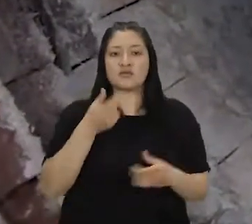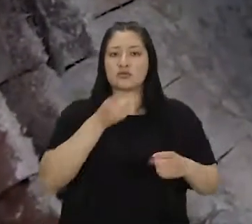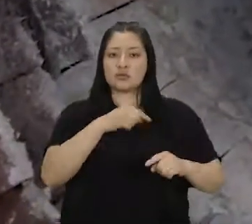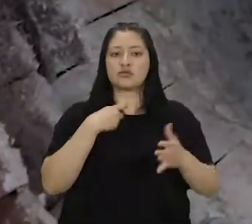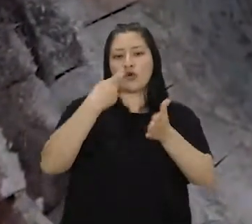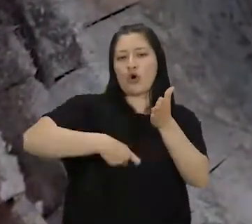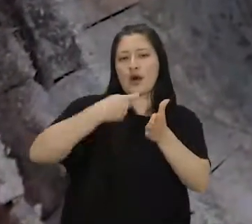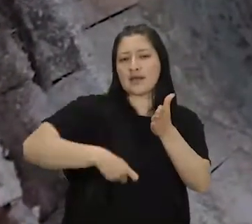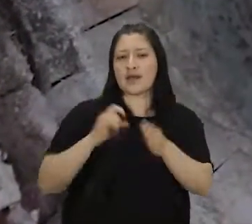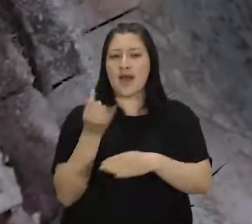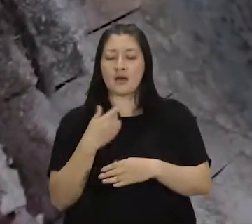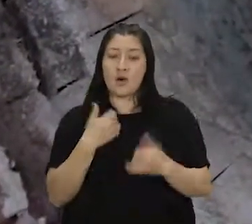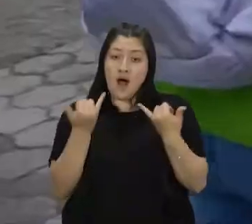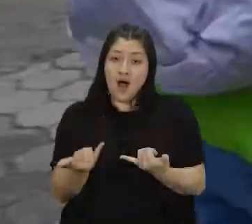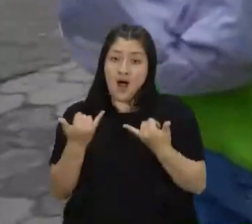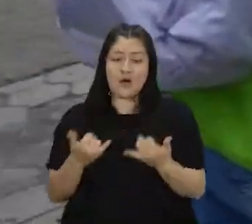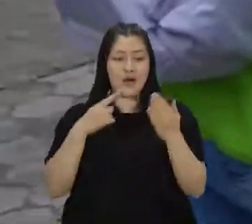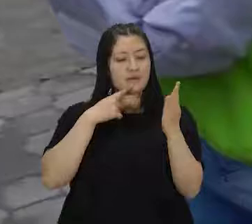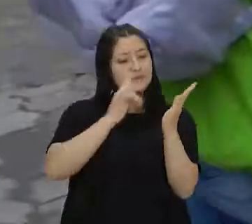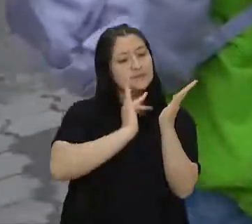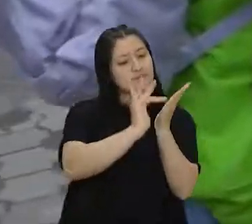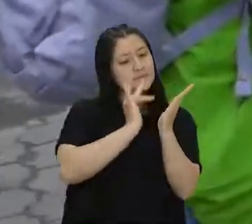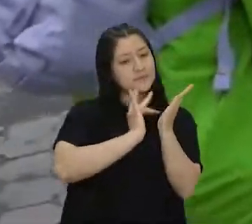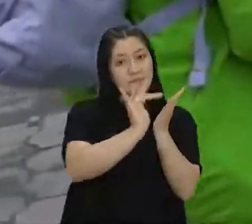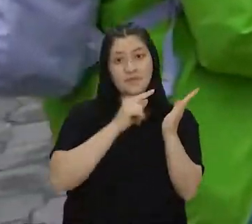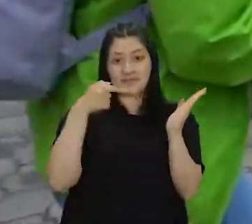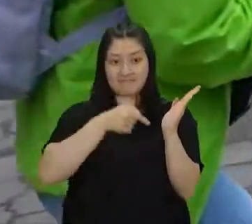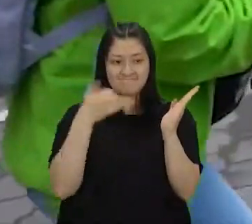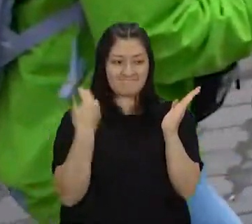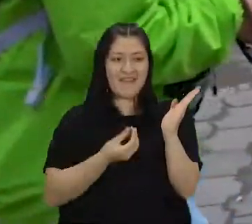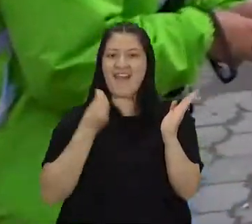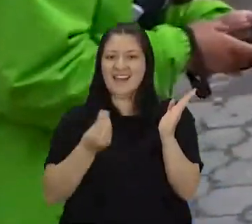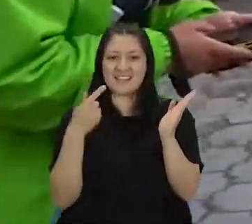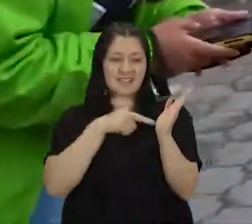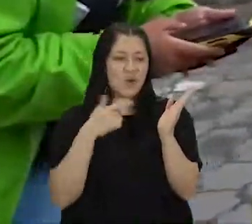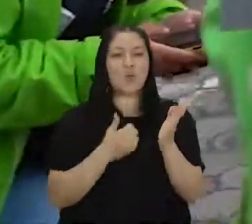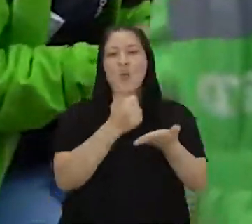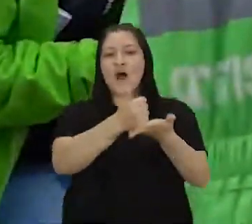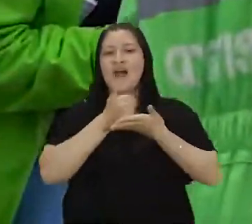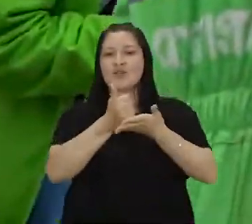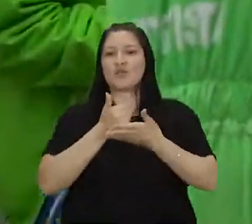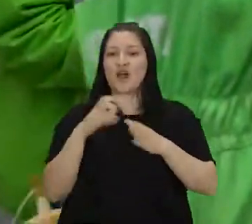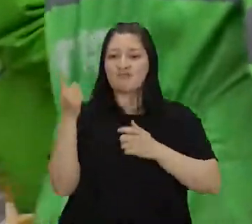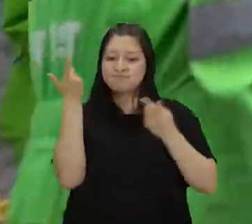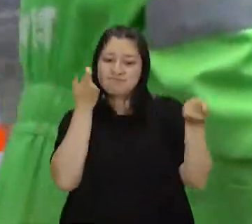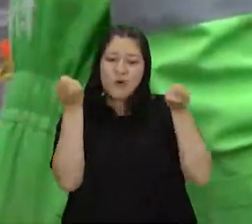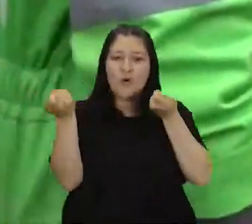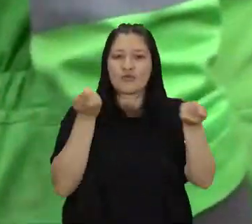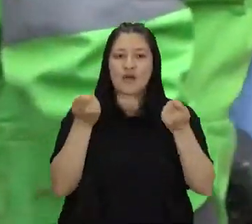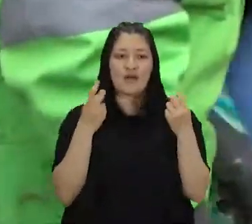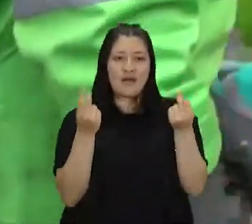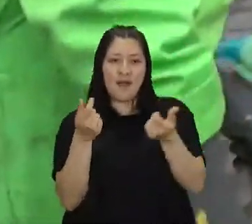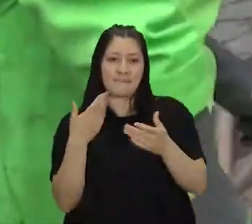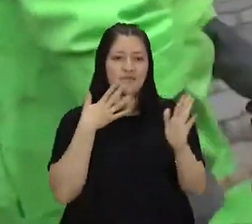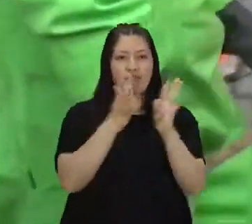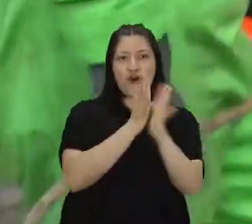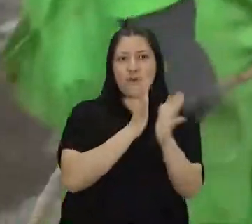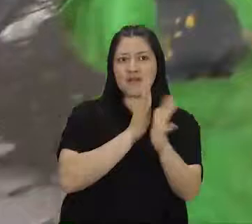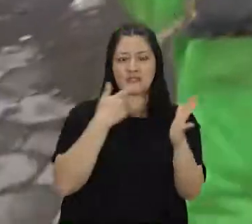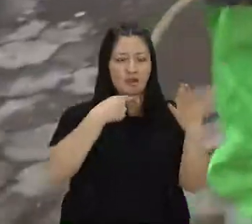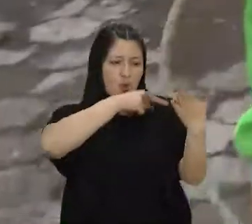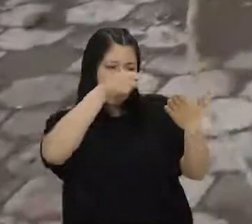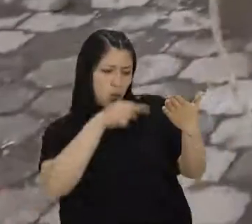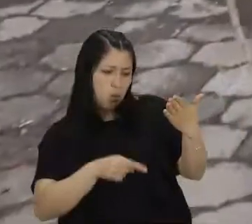mantenimiento preventivo y correctivo. Actualmente, gracias al uso de aplicativos de Argis Online, nosotros podemos actualizar la información en